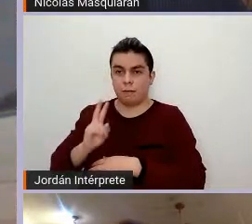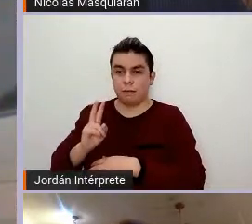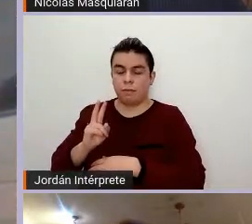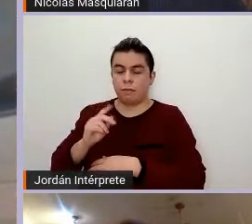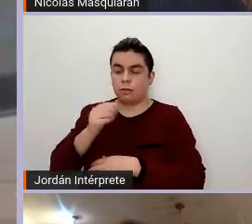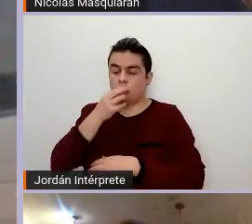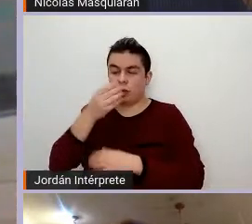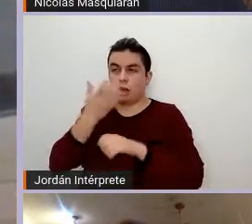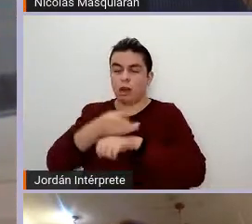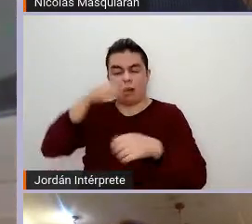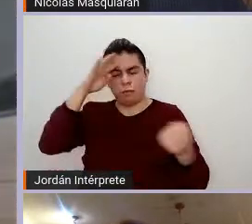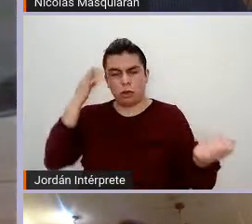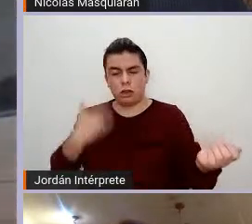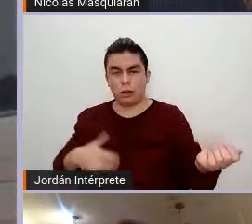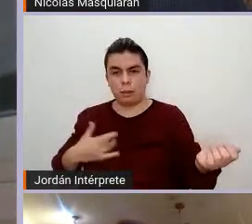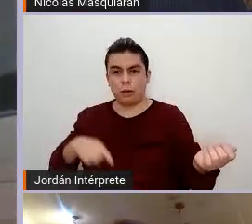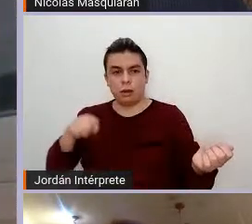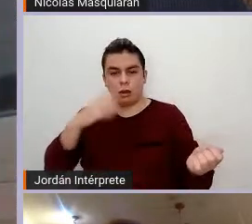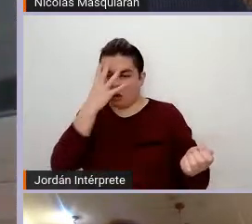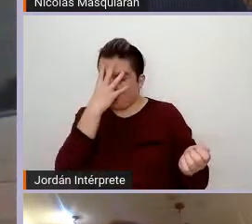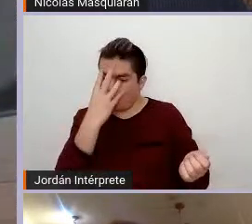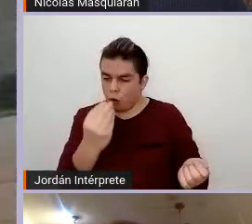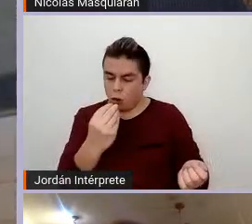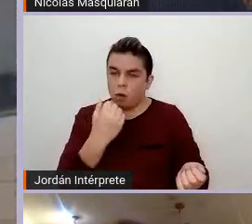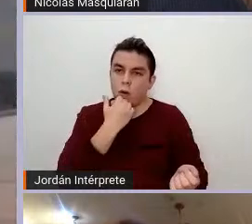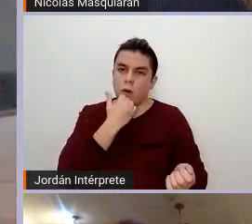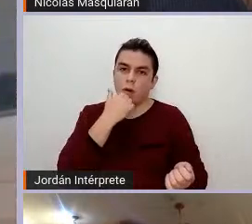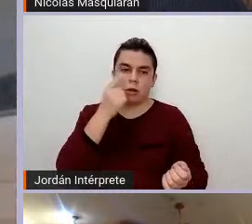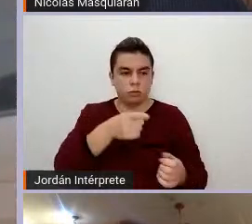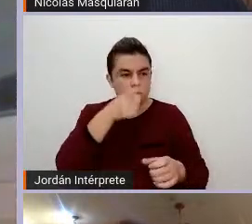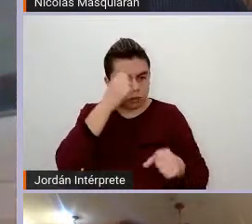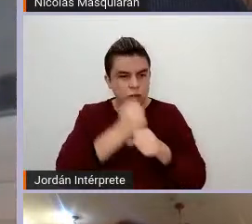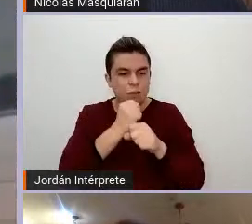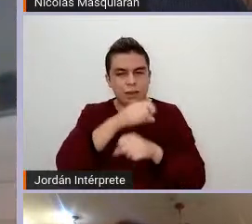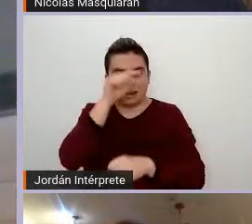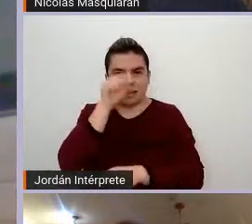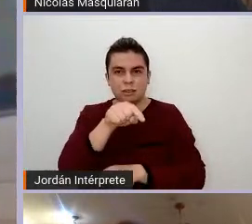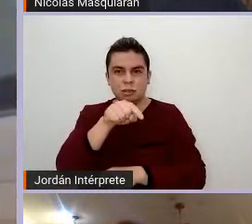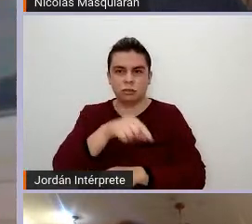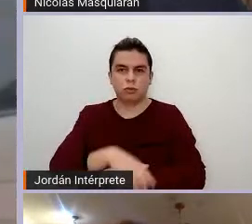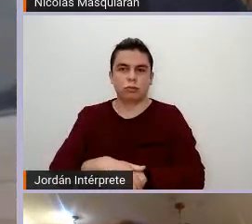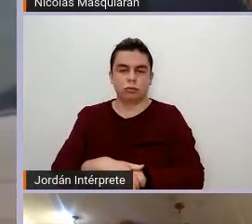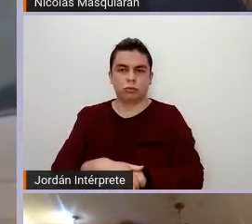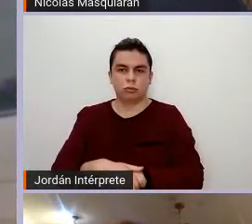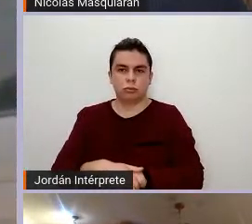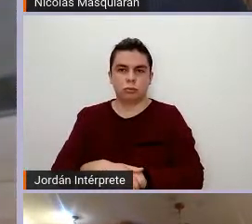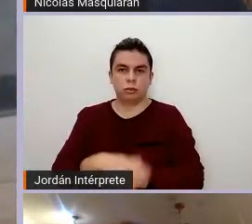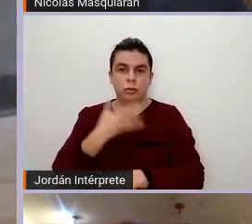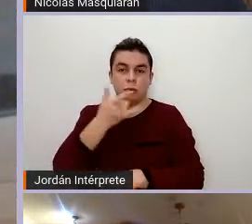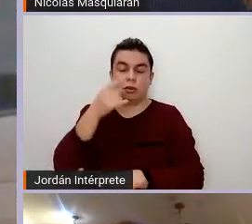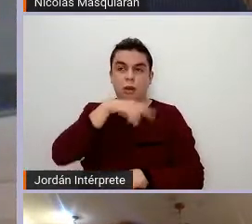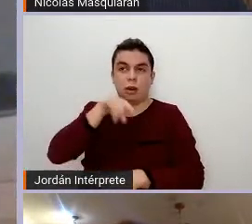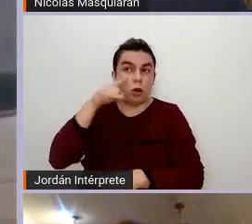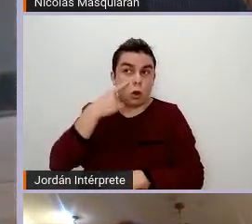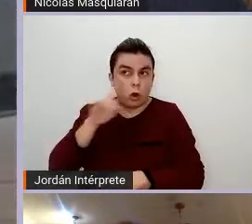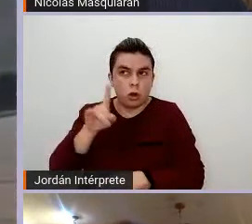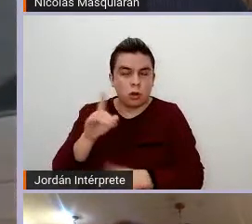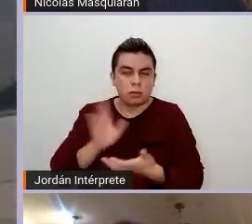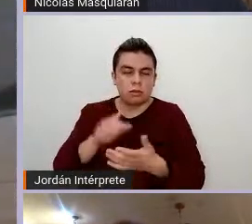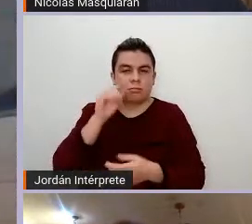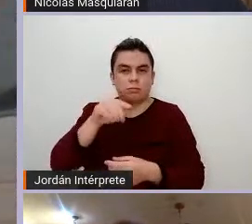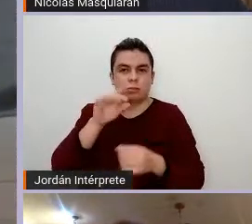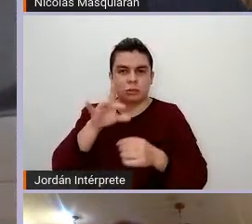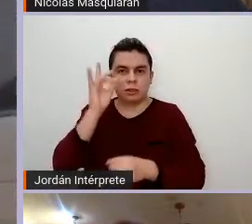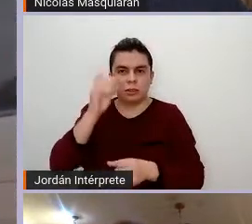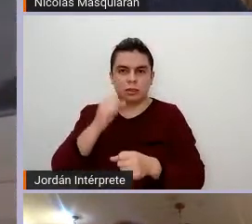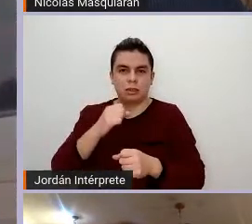de inmediato con la obra de Violeta, y me dijo, tú tienes que trabajar esto, tú tienes que hacer esto porque no se conoce prácticamente, y hay todo